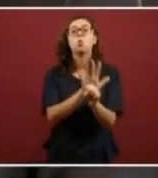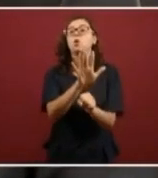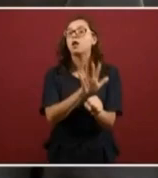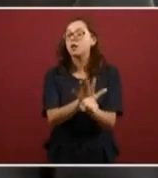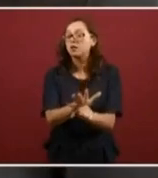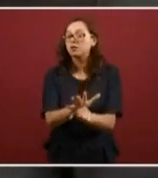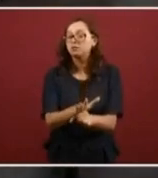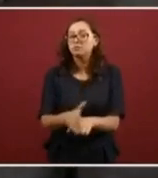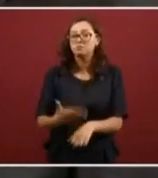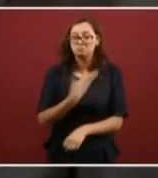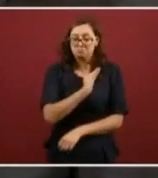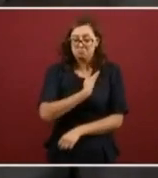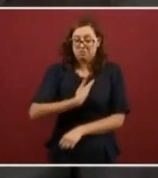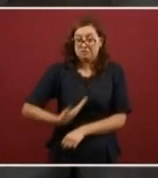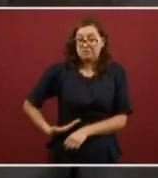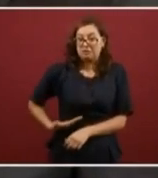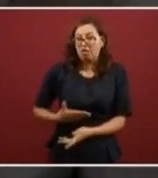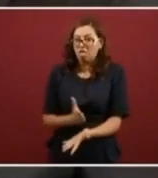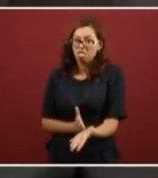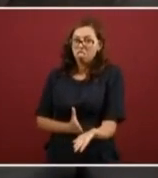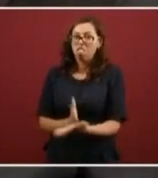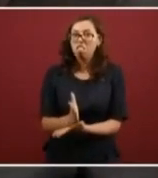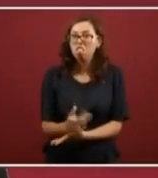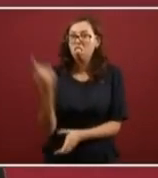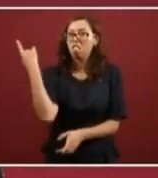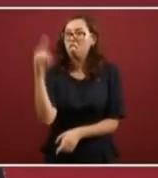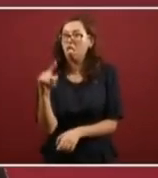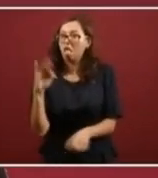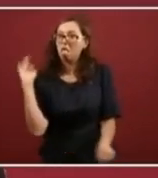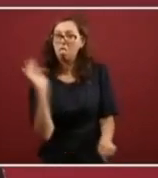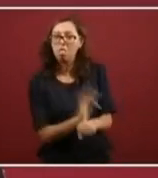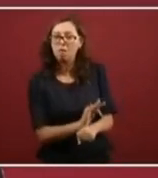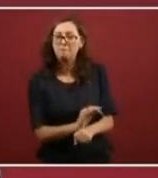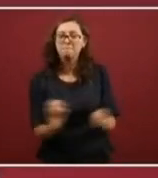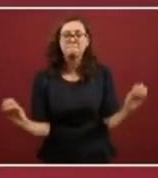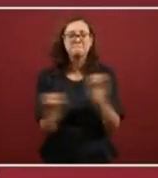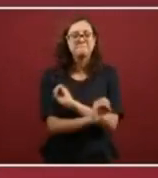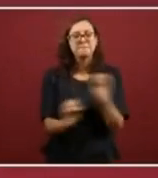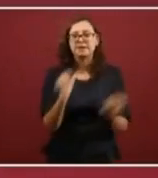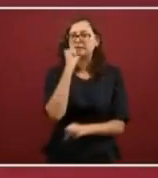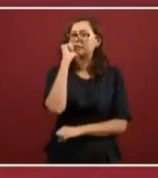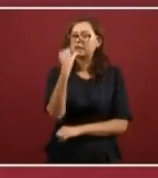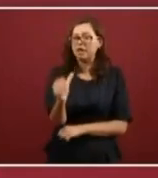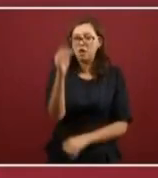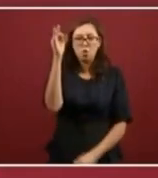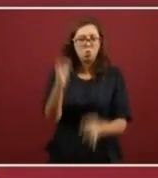no da línea a ninguna autoridad, a ningún juez.